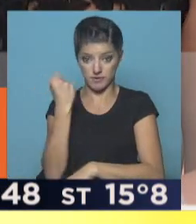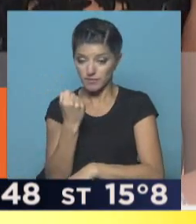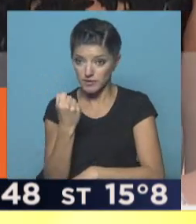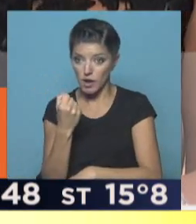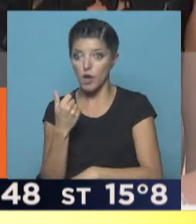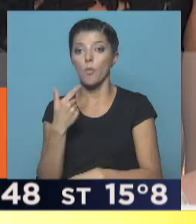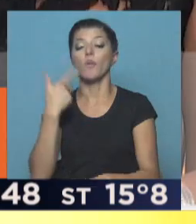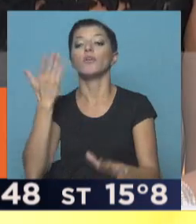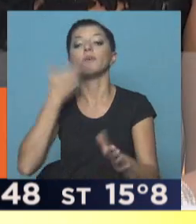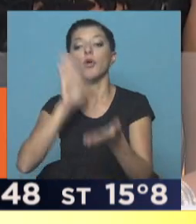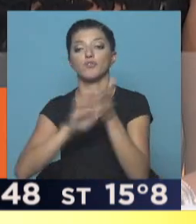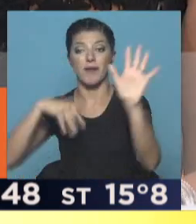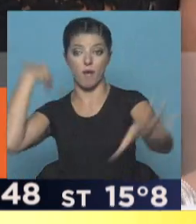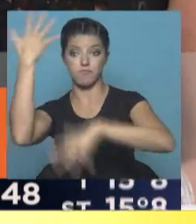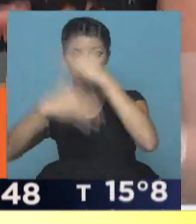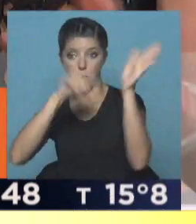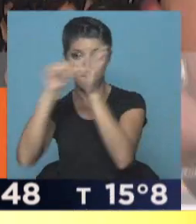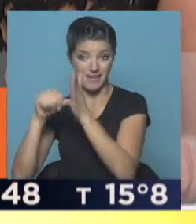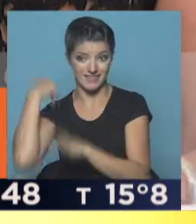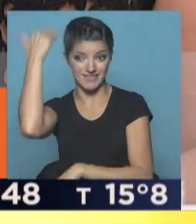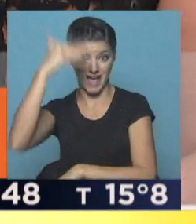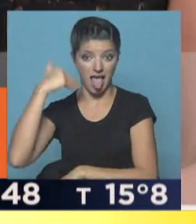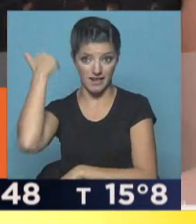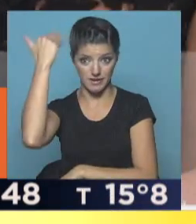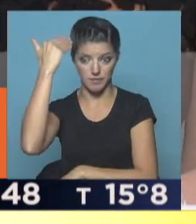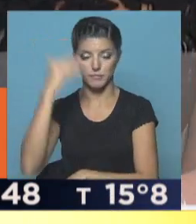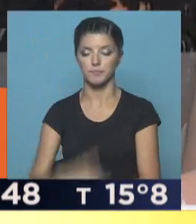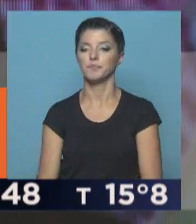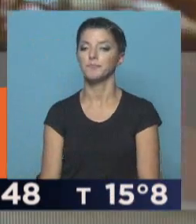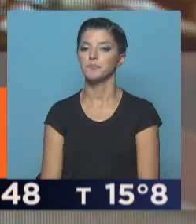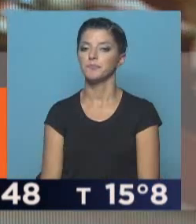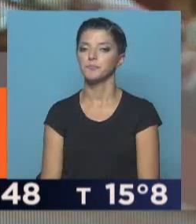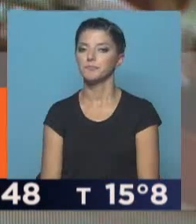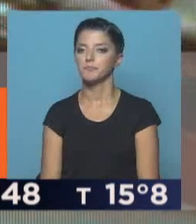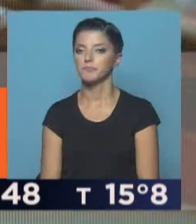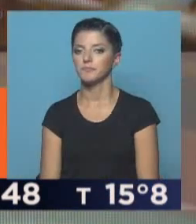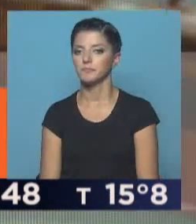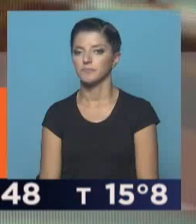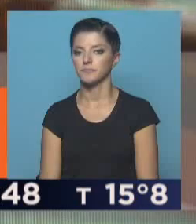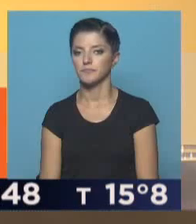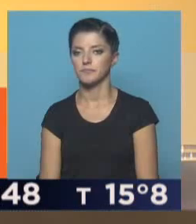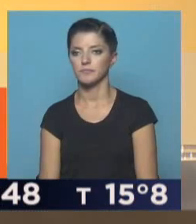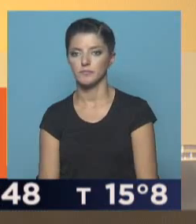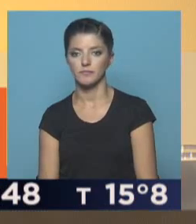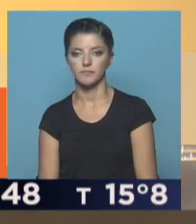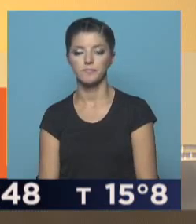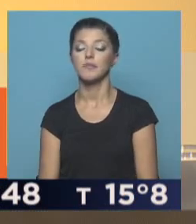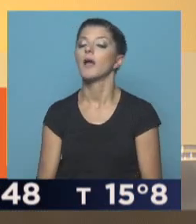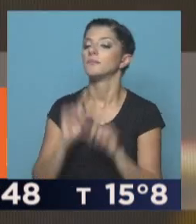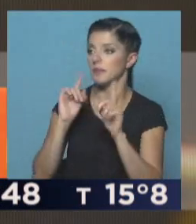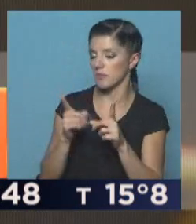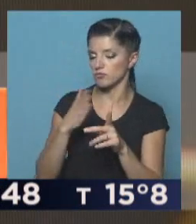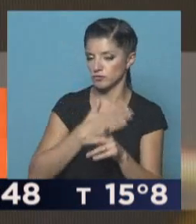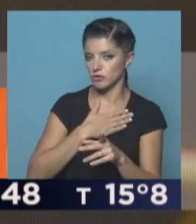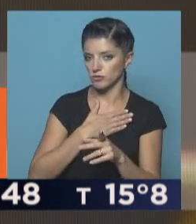revueltas en los países árabes, en toda la esfera del Magreb y demás. A nosotros, digamos, una voz igual de los rebeldes, ¿no? Lo que en este caso